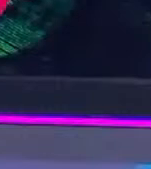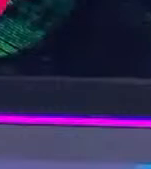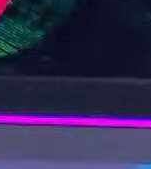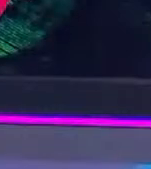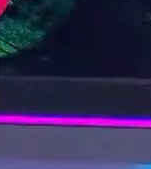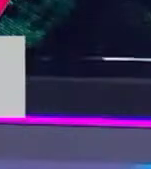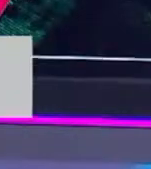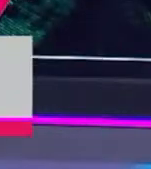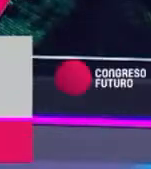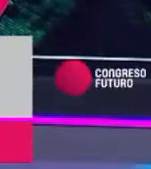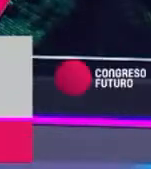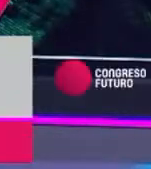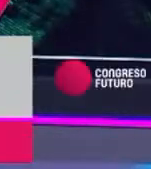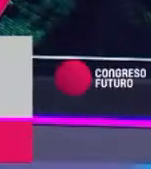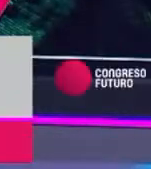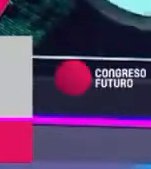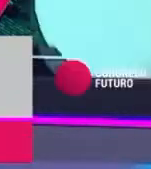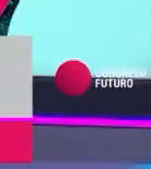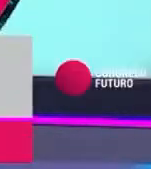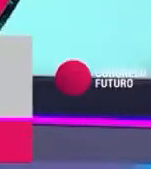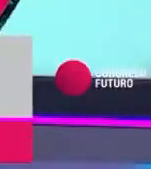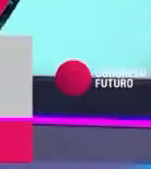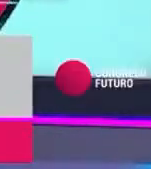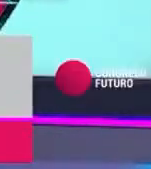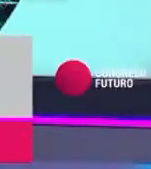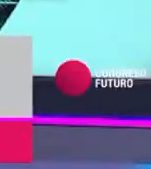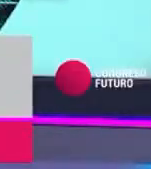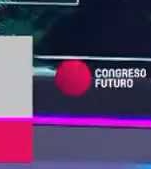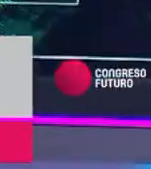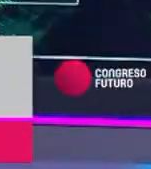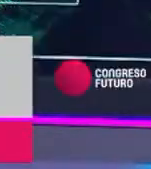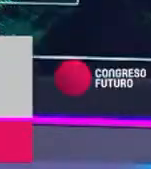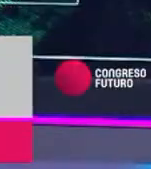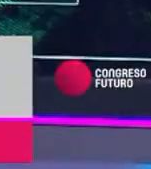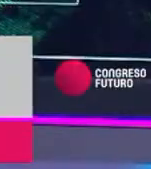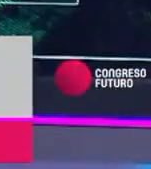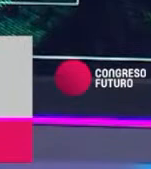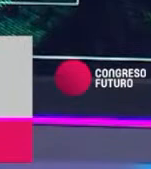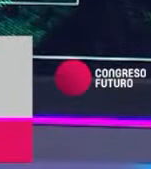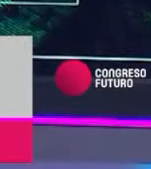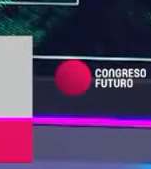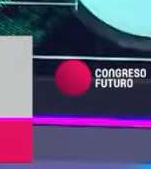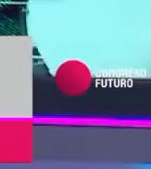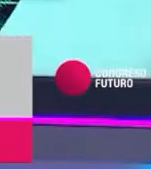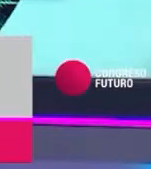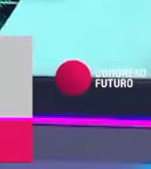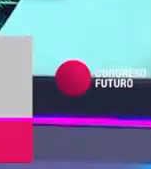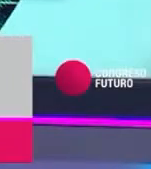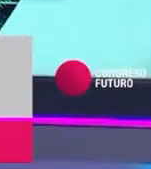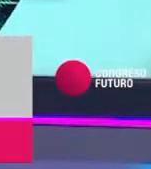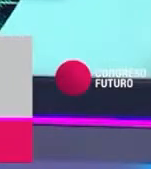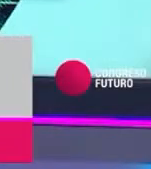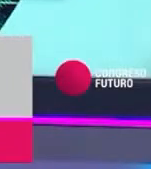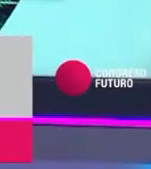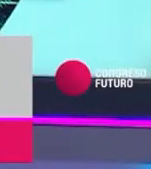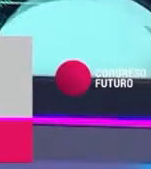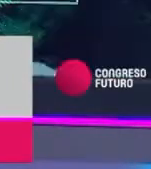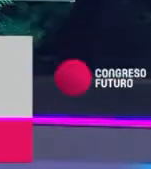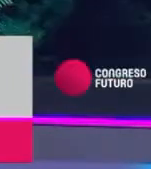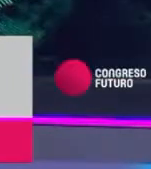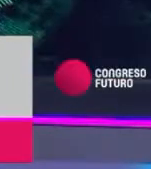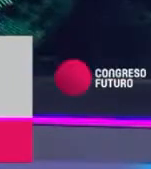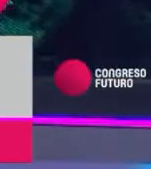La transformación de espacios abandonados en centros de emprendimiento, aplicar un activo trabajo frente a la contaminación domiciliaria, son algunos de